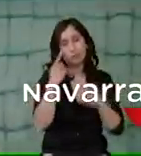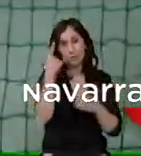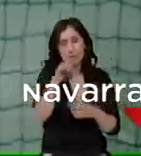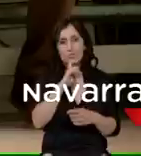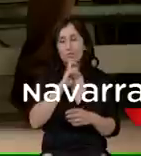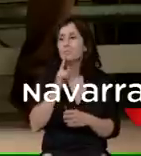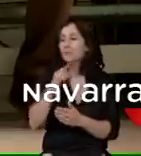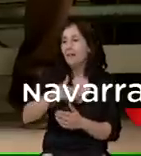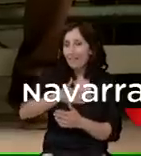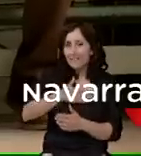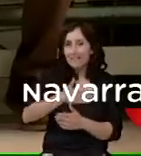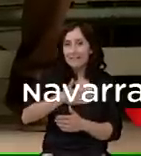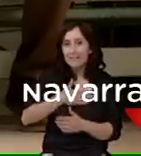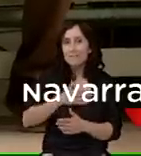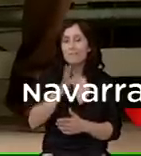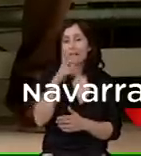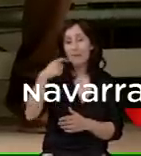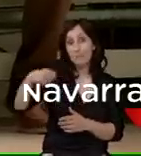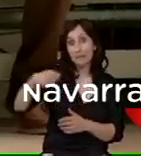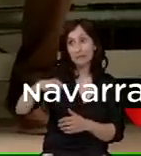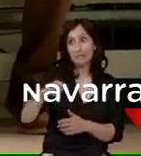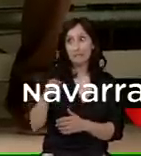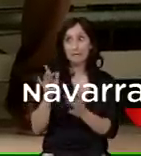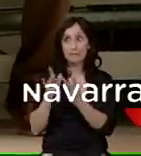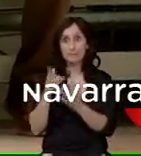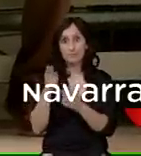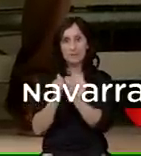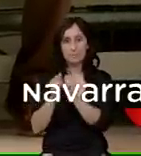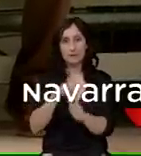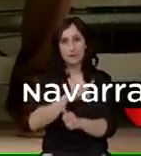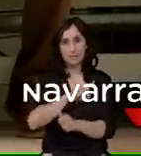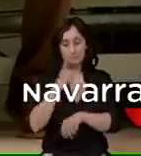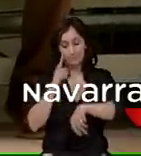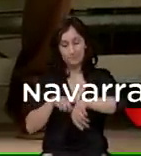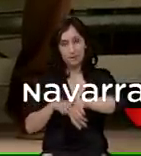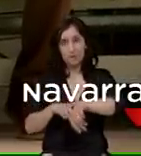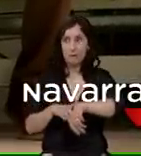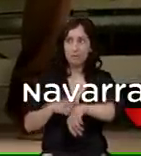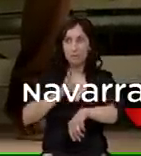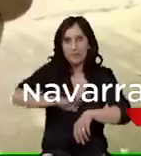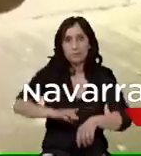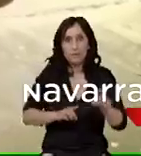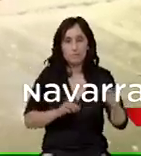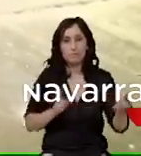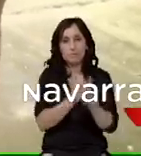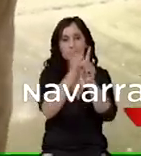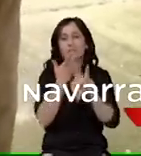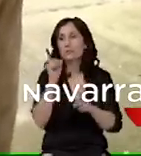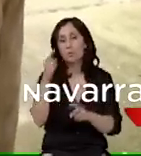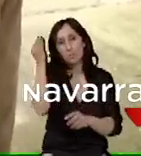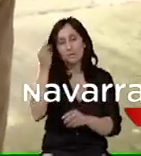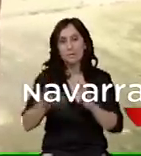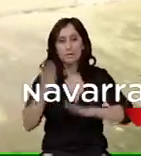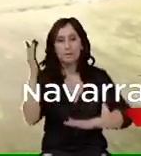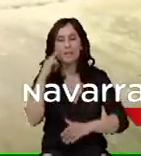Vale, muchas gracias. Voy a hablar ahora con el presidente que me está esperando. Y esta que la viene, pues menos mal que me he encontrado contigo, que si no yo me iba y pensaba